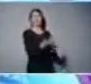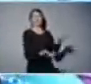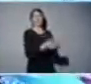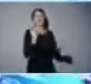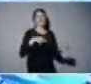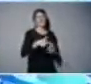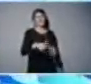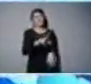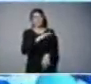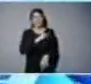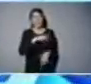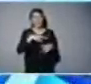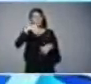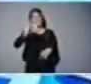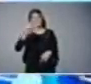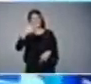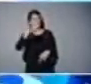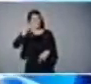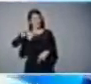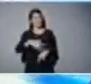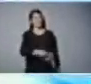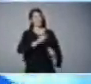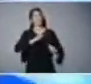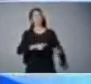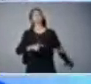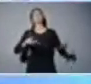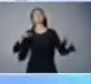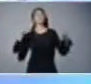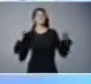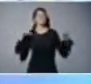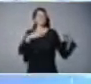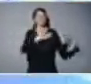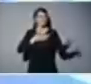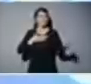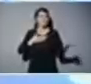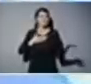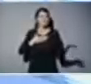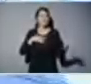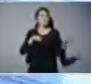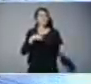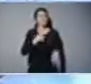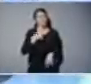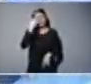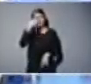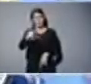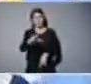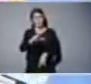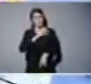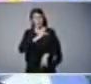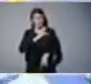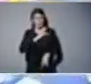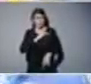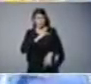Michelin me gané. Es más de lo que creía. Yo sí que daba ese premio tan grande